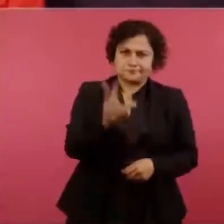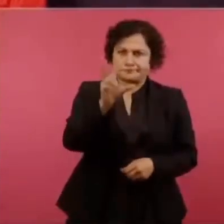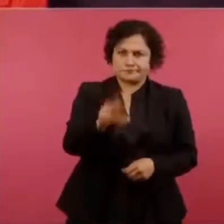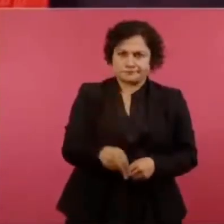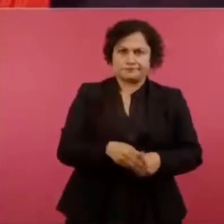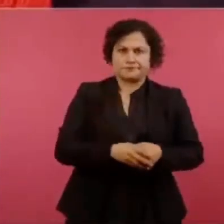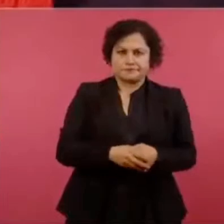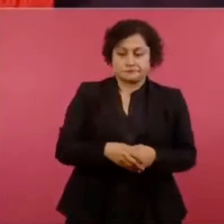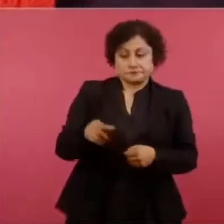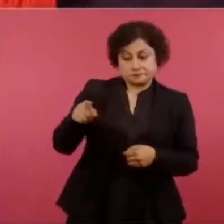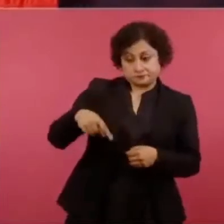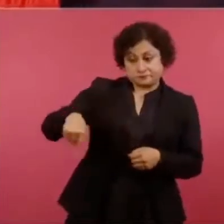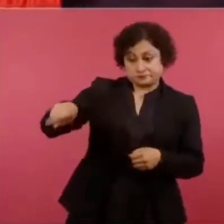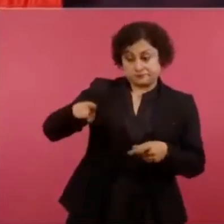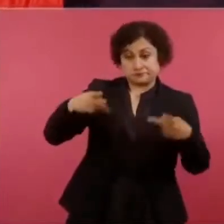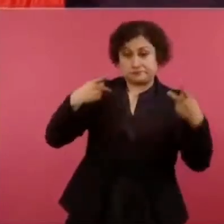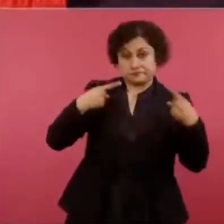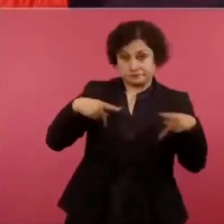le sirven